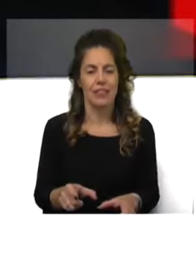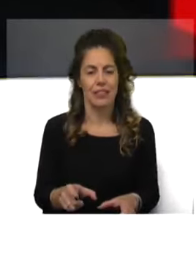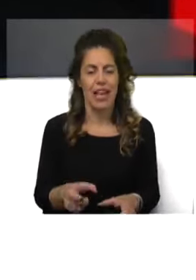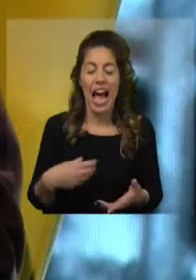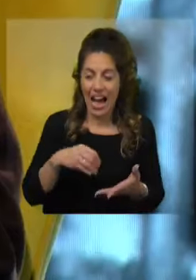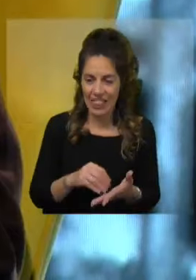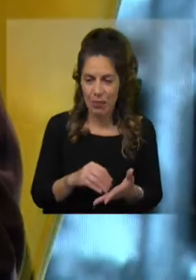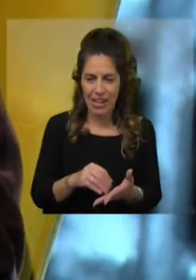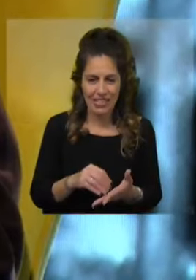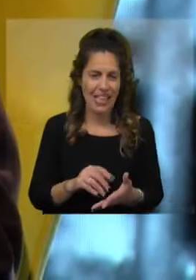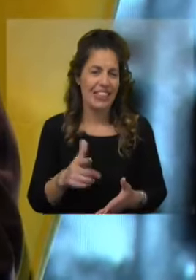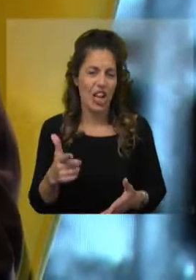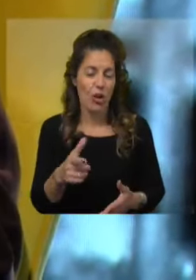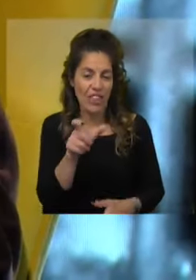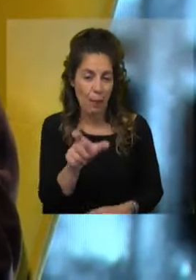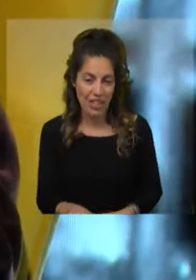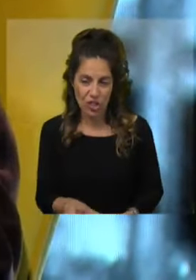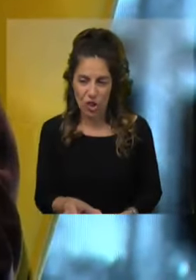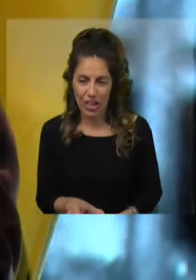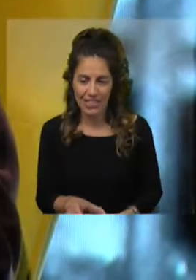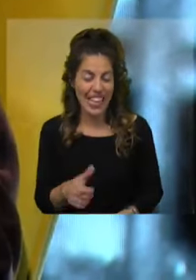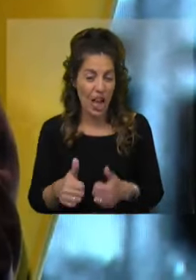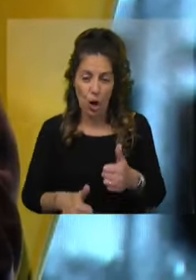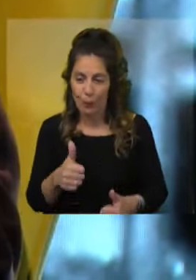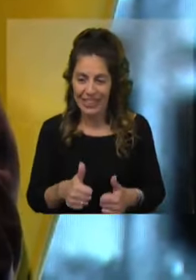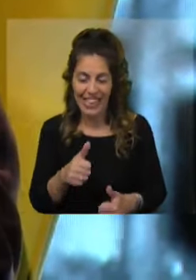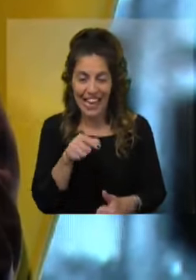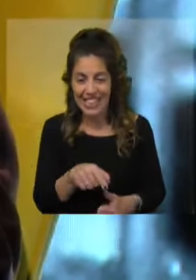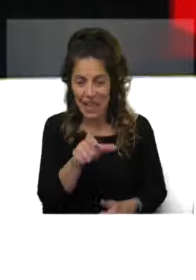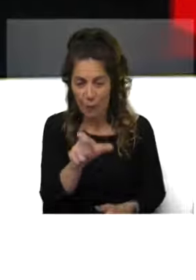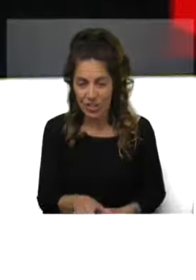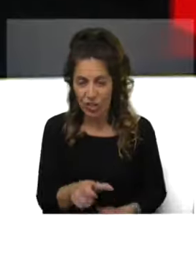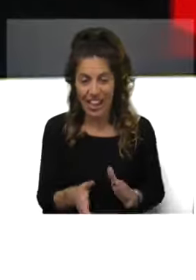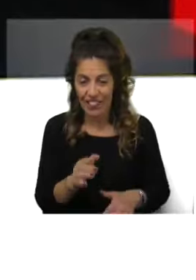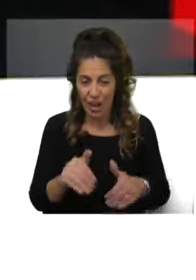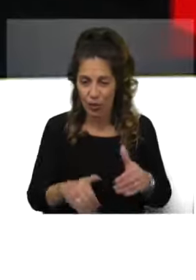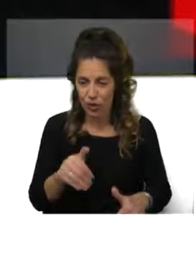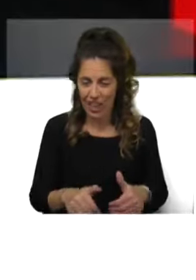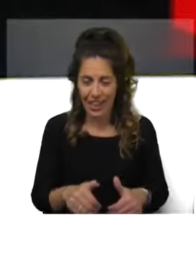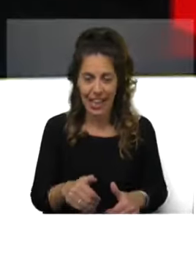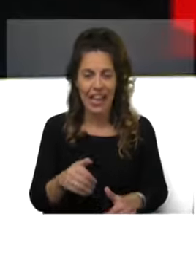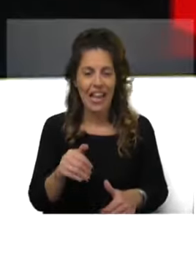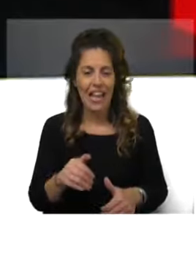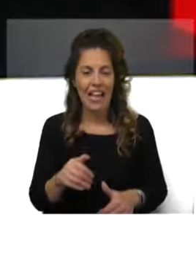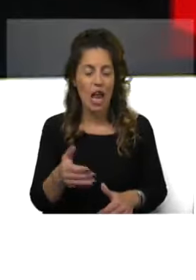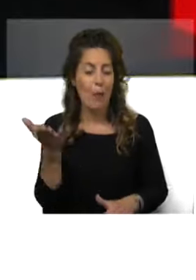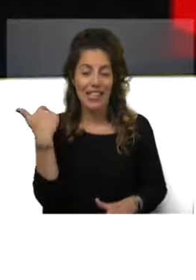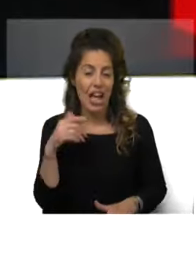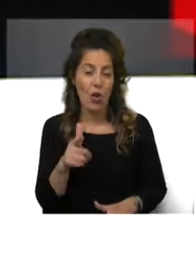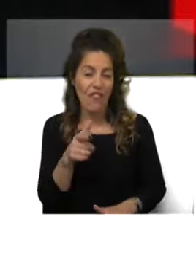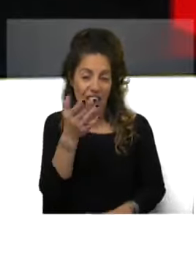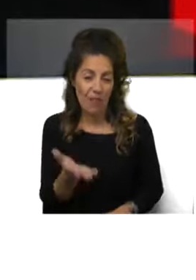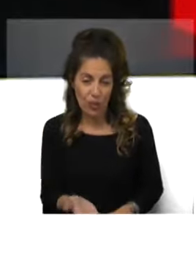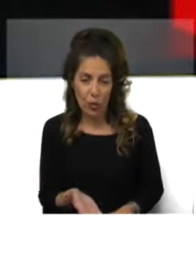además de la ausencia de figuras que le compitieran ese electorado no es decir en la elección pasada no había figuras